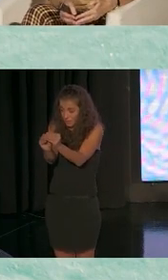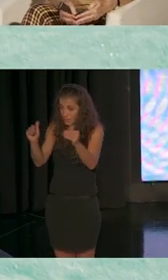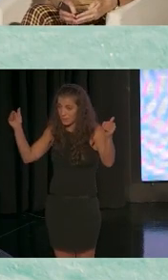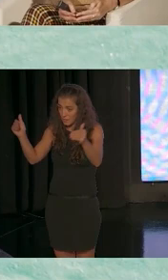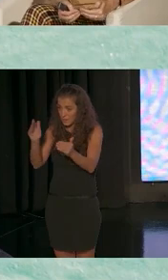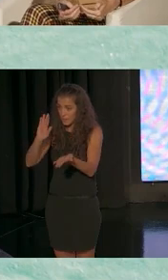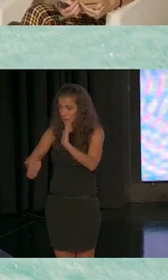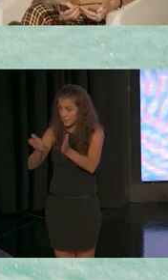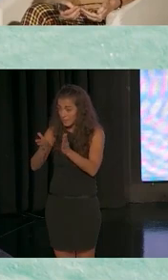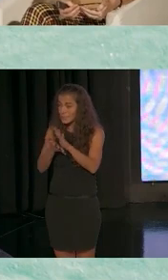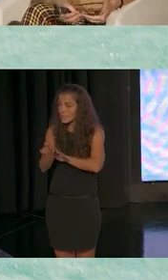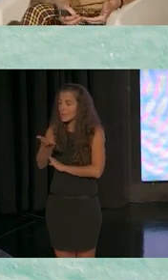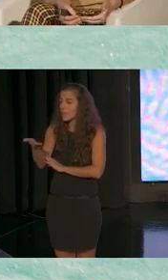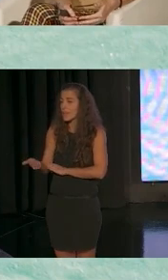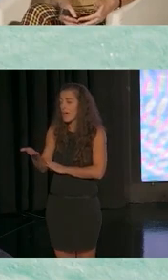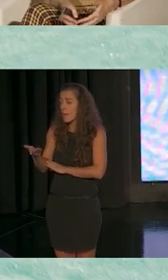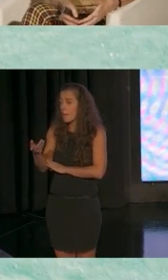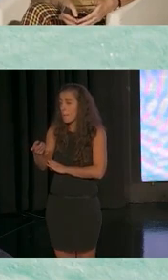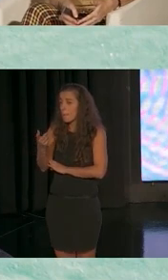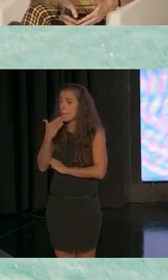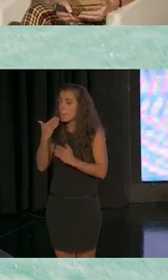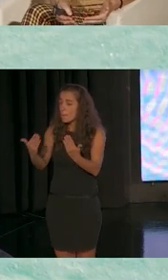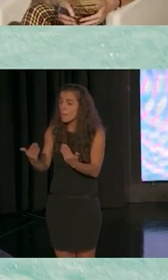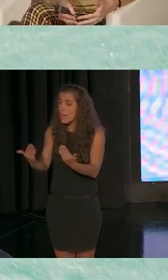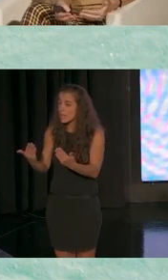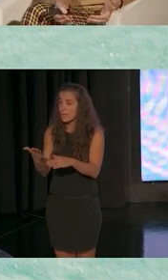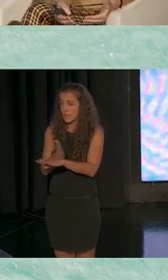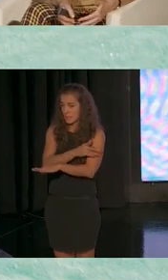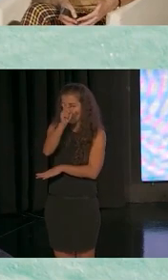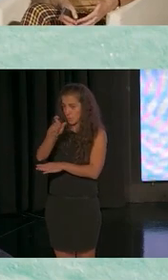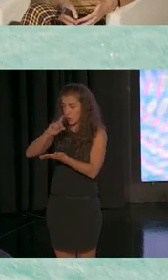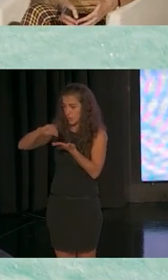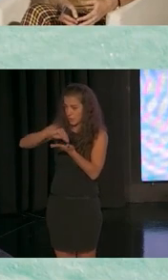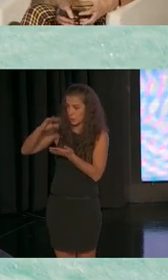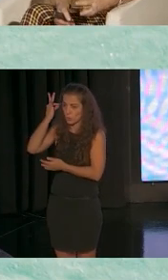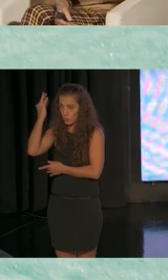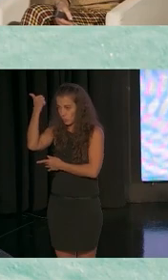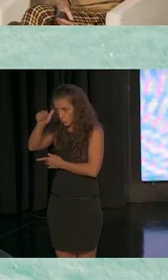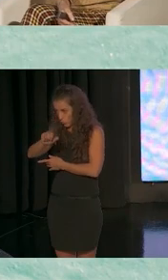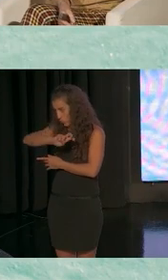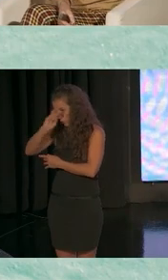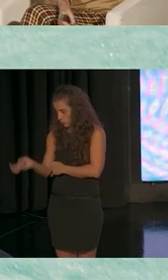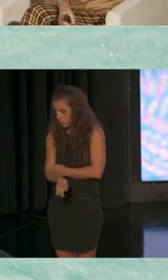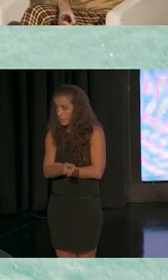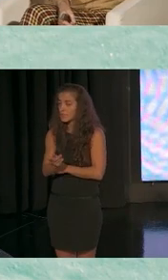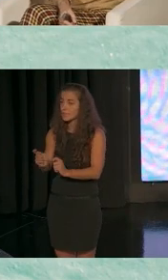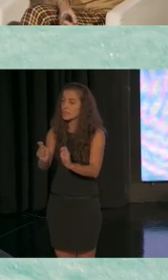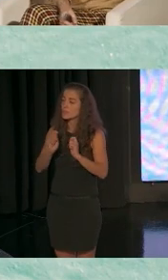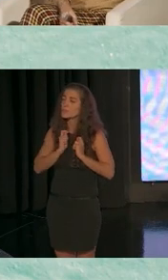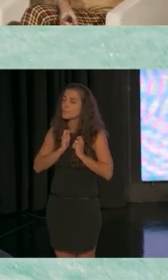eh gracias al trabajo de algunos autores de algunas autoras que nos han proporcionado